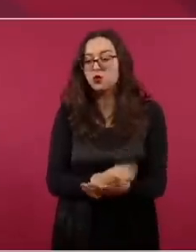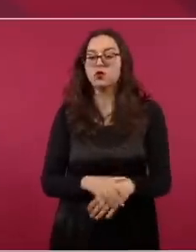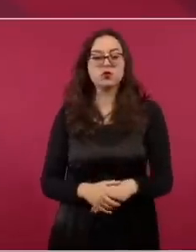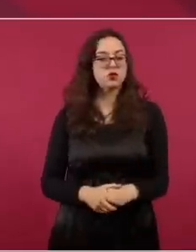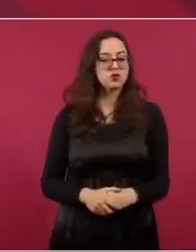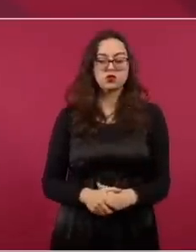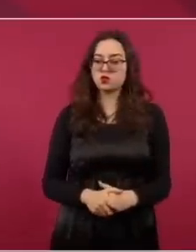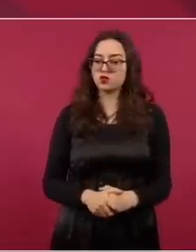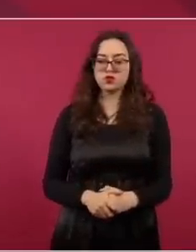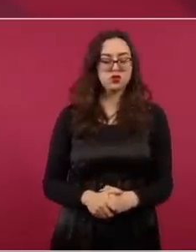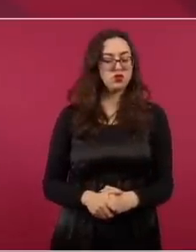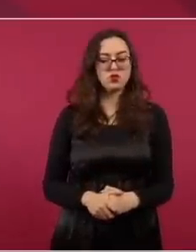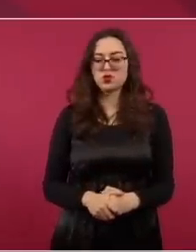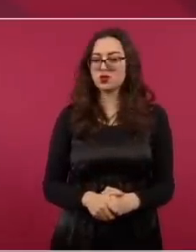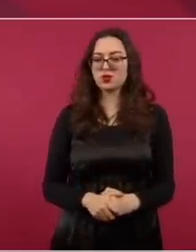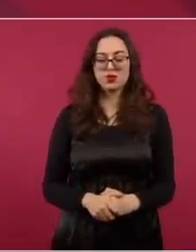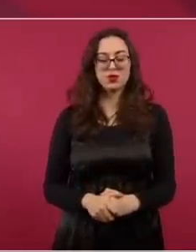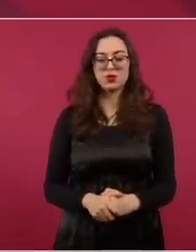No eso